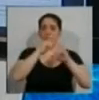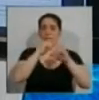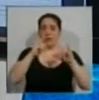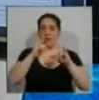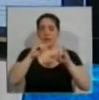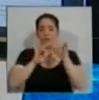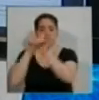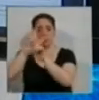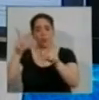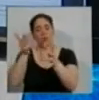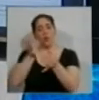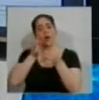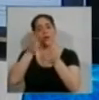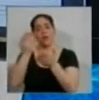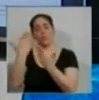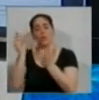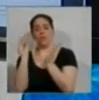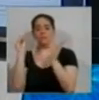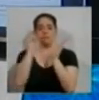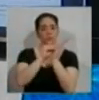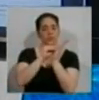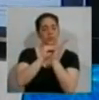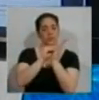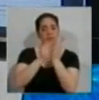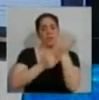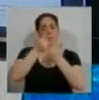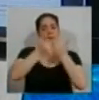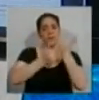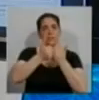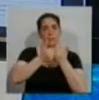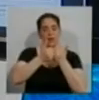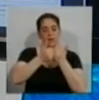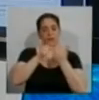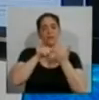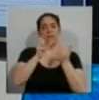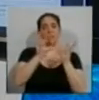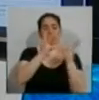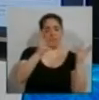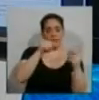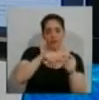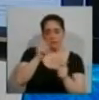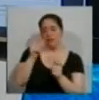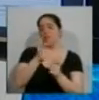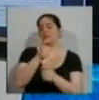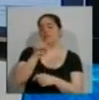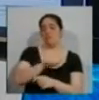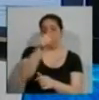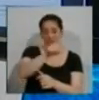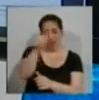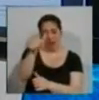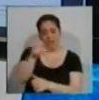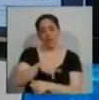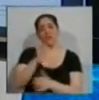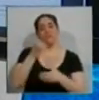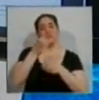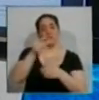cualquier ciudadano y participar. Y luego del concurso van a salir las aplicaciones ganadoras. Para ir a un ejemplo de